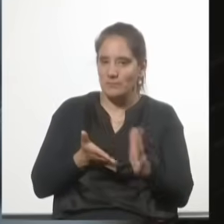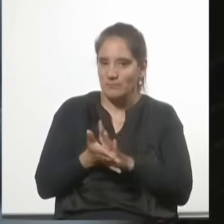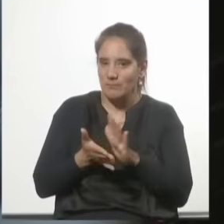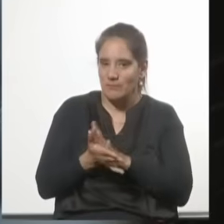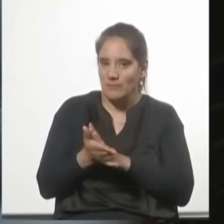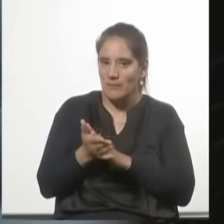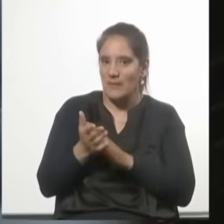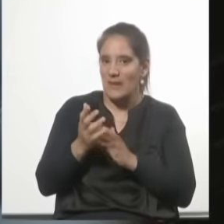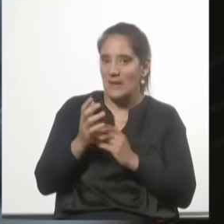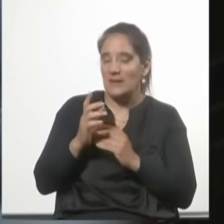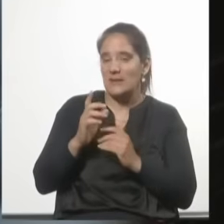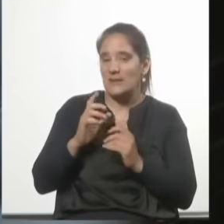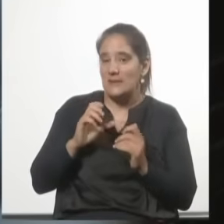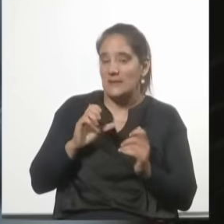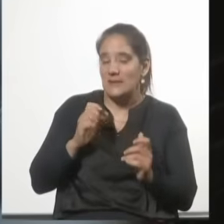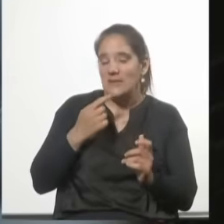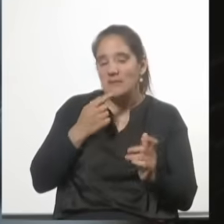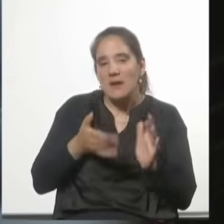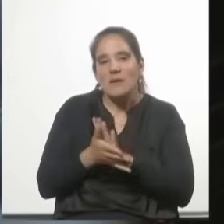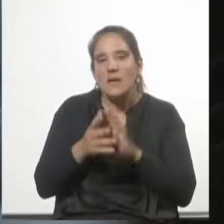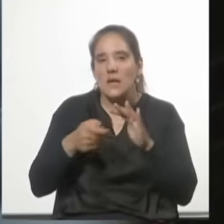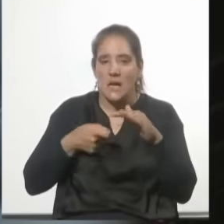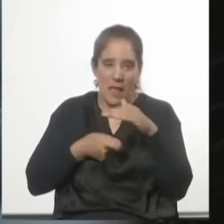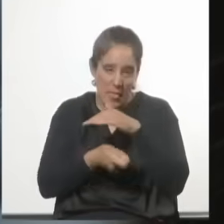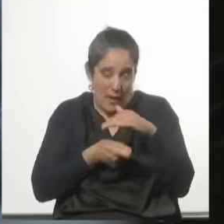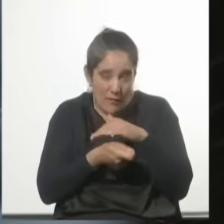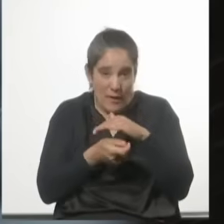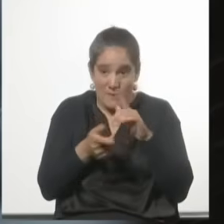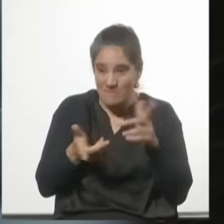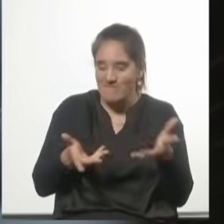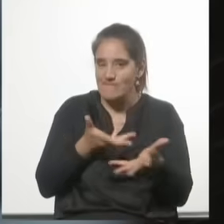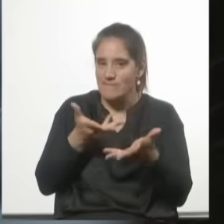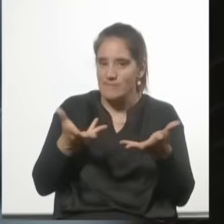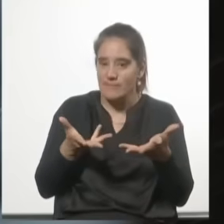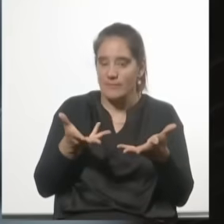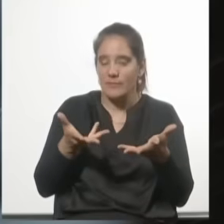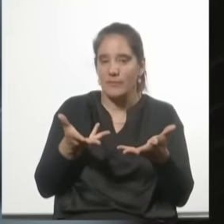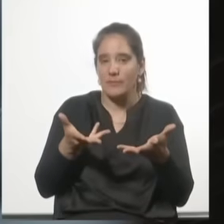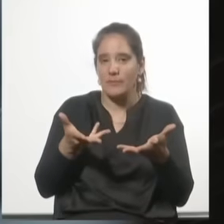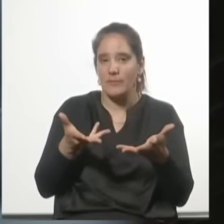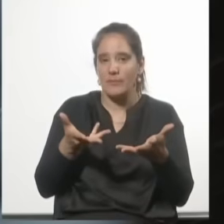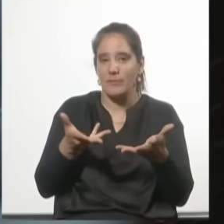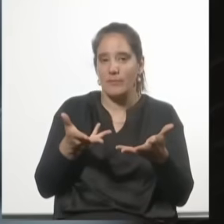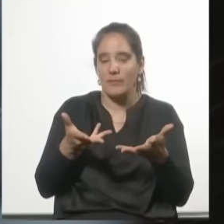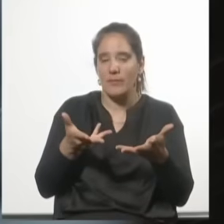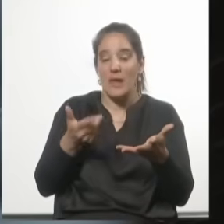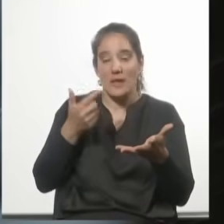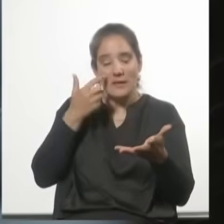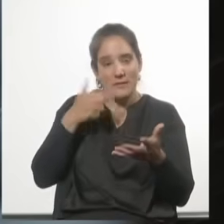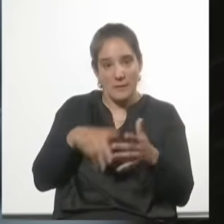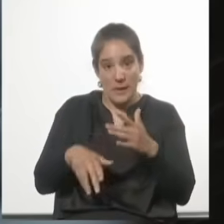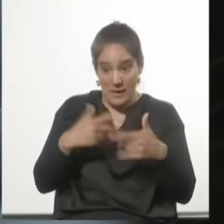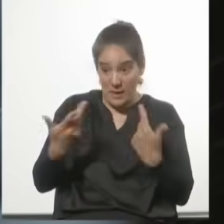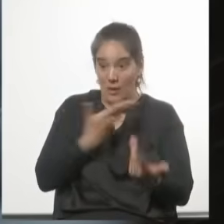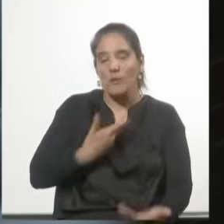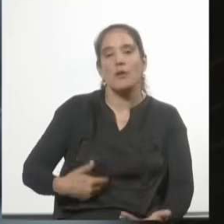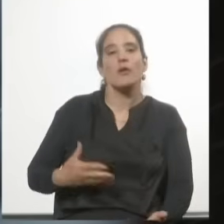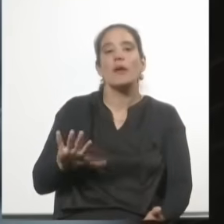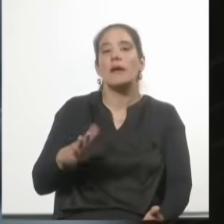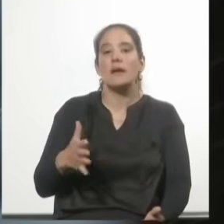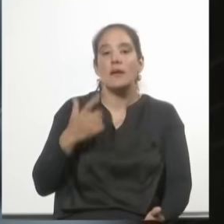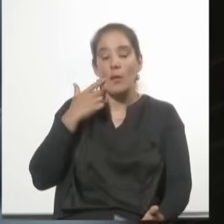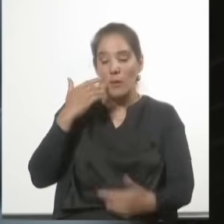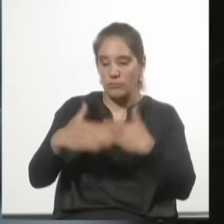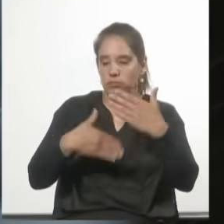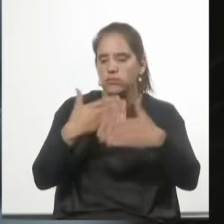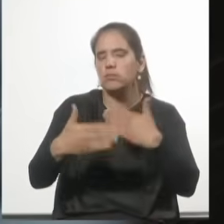del Estado uruguayo y sin perjuicio de la denuncia penal referida con anterioridad, se dispuso por parte del Gobierno